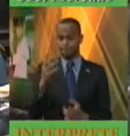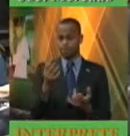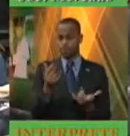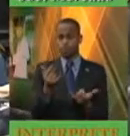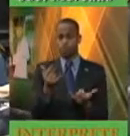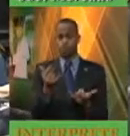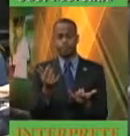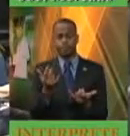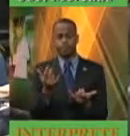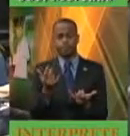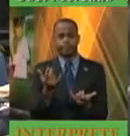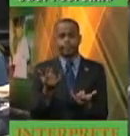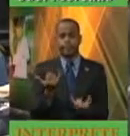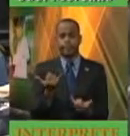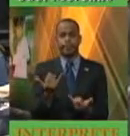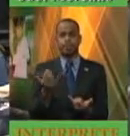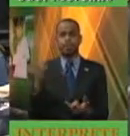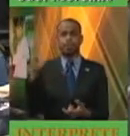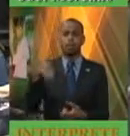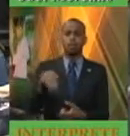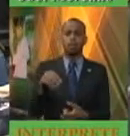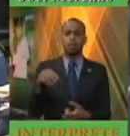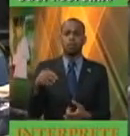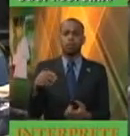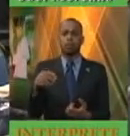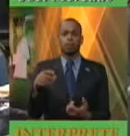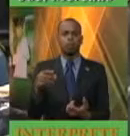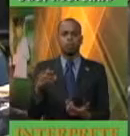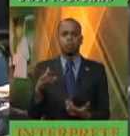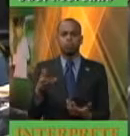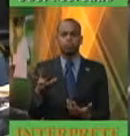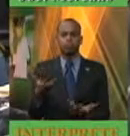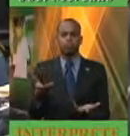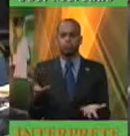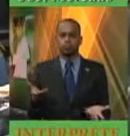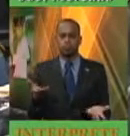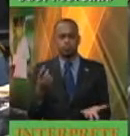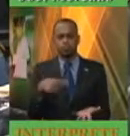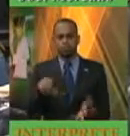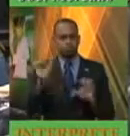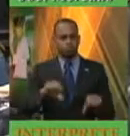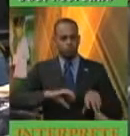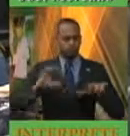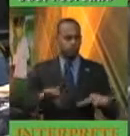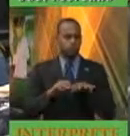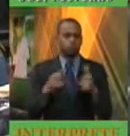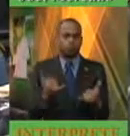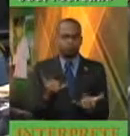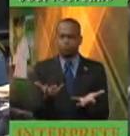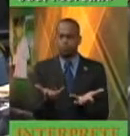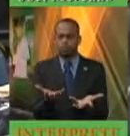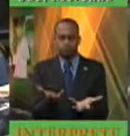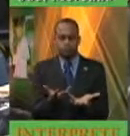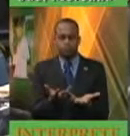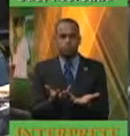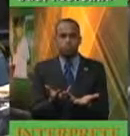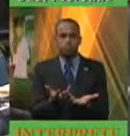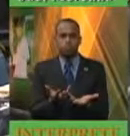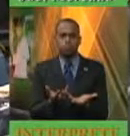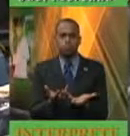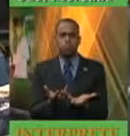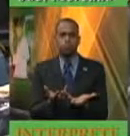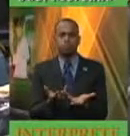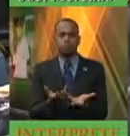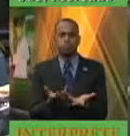puestos donde pueden ejercer esa labor. Y